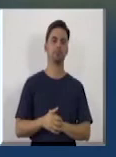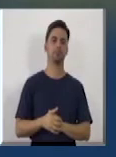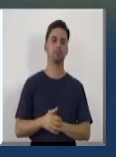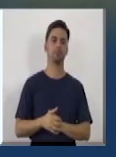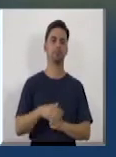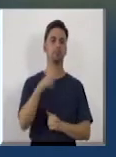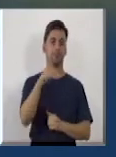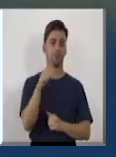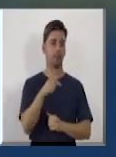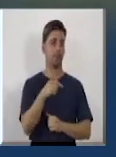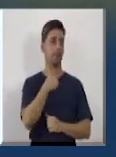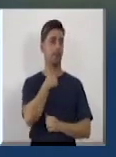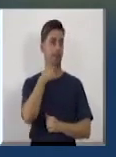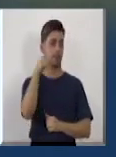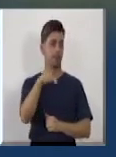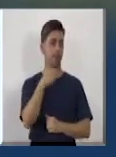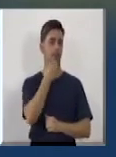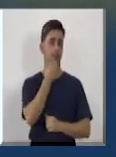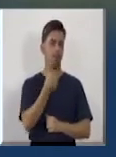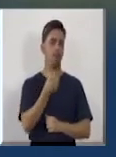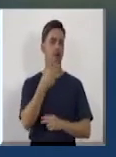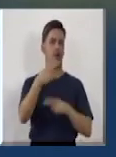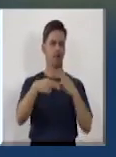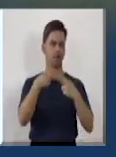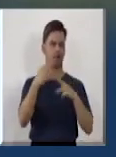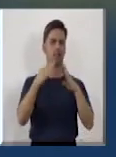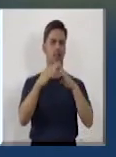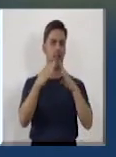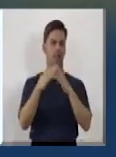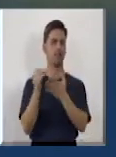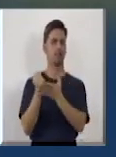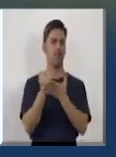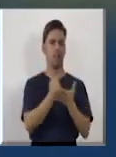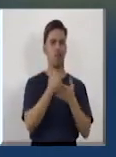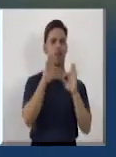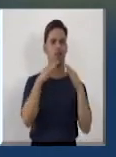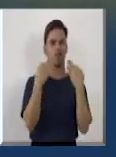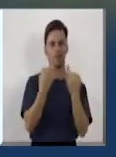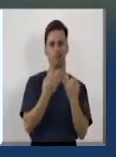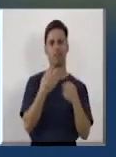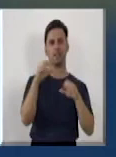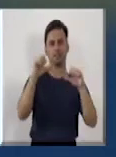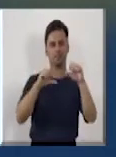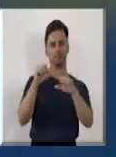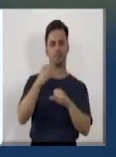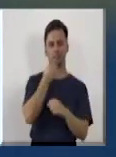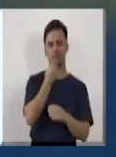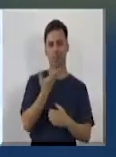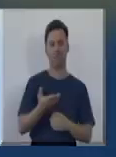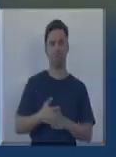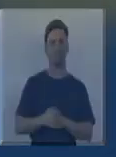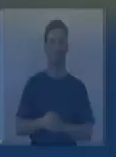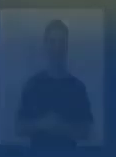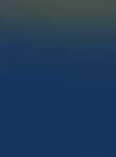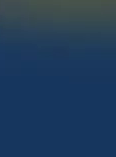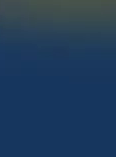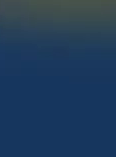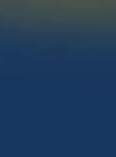estamos en condiciones de hacerlos en la casa, también con la ayuda de nuestros familiares.